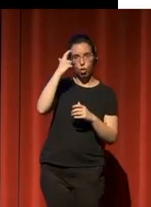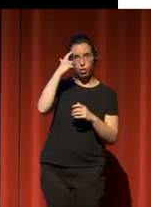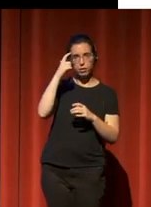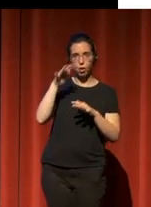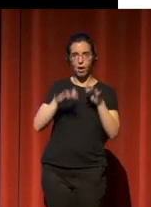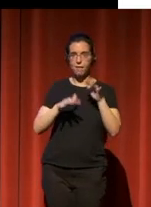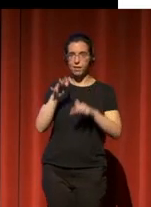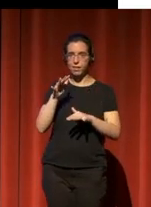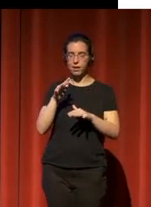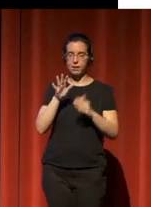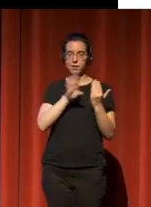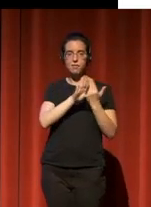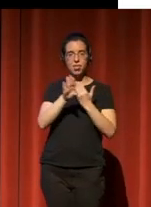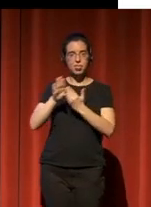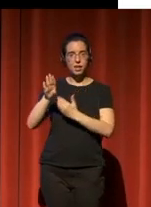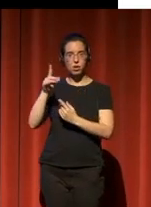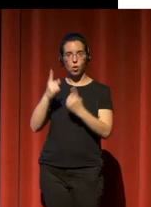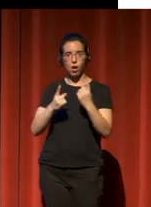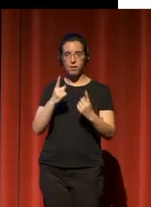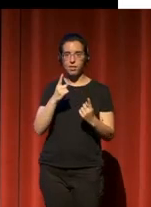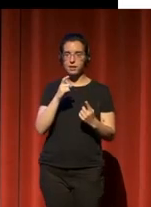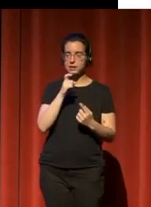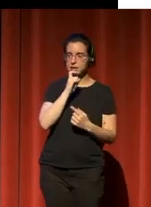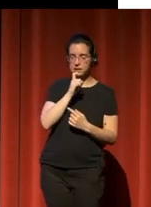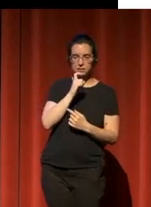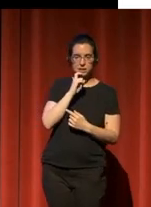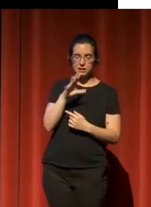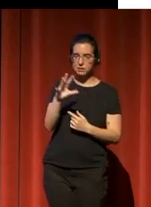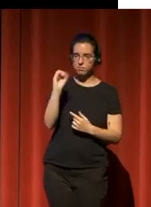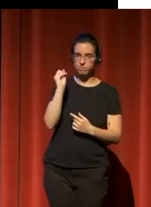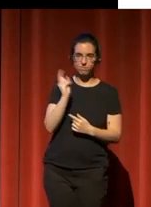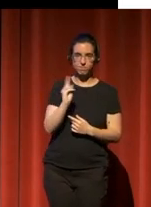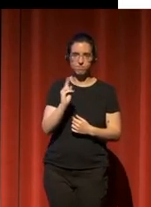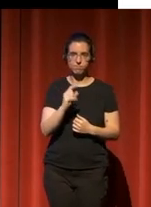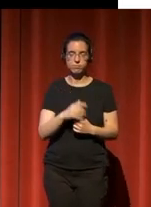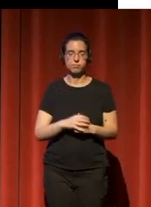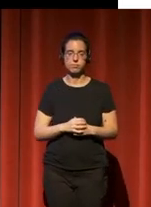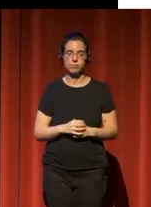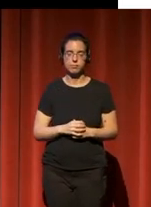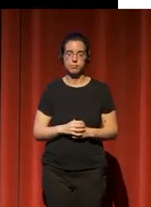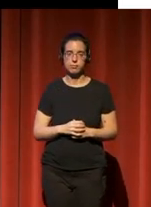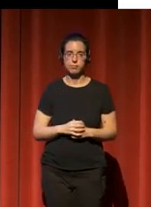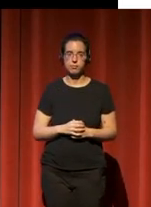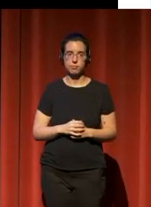algunos vecinos y vecinas es un poco comp deja de eh de